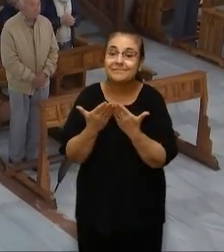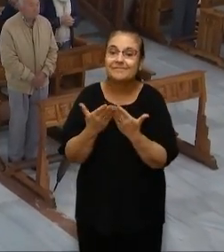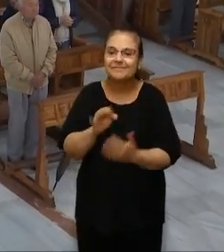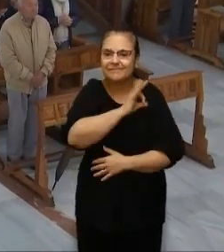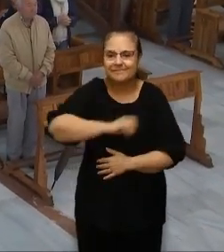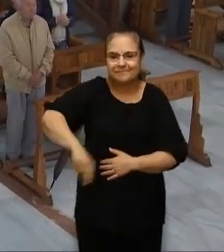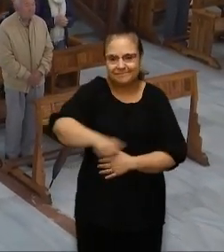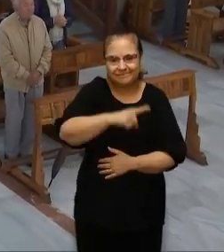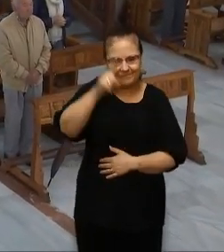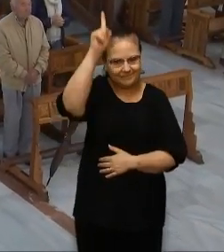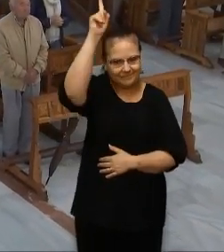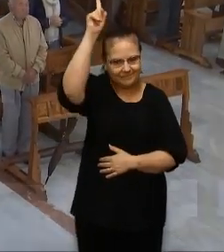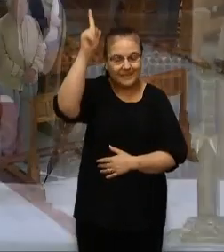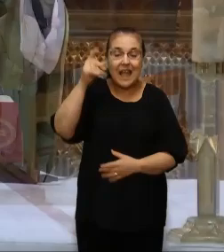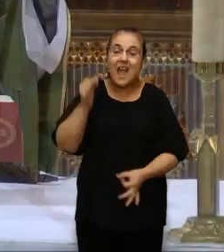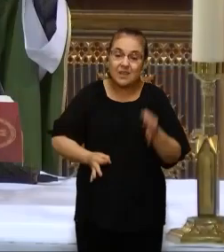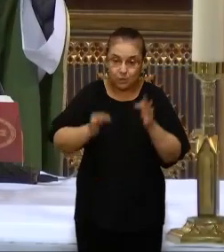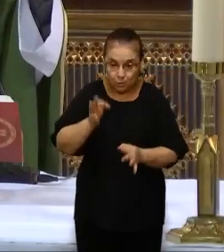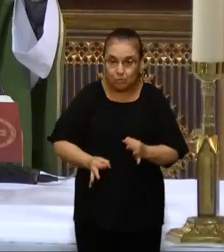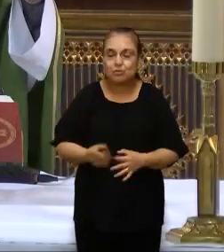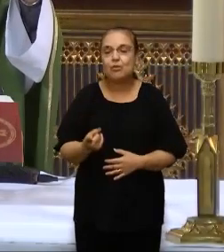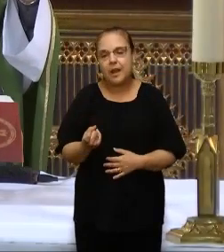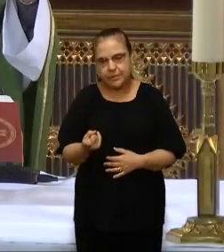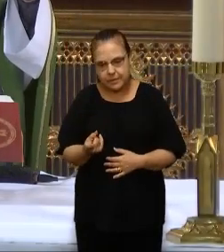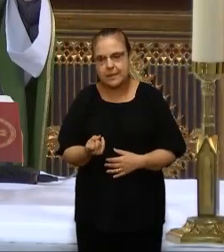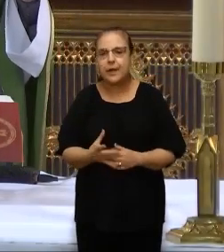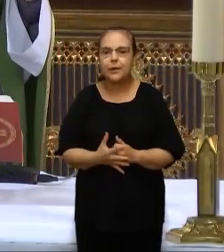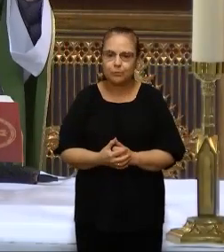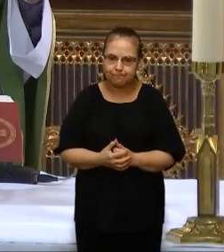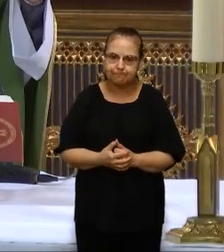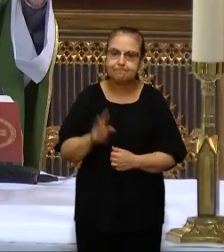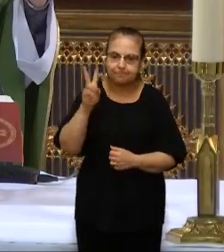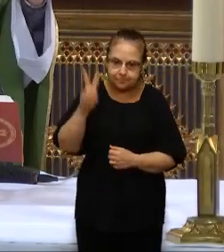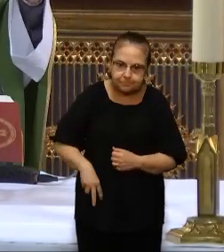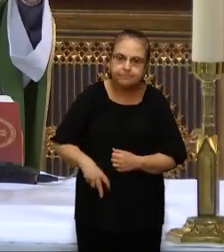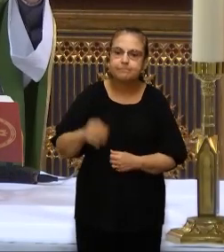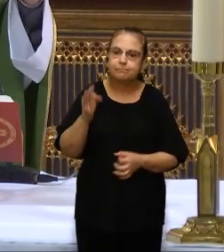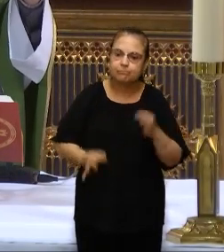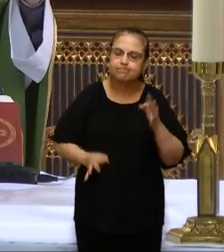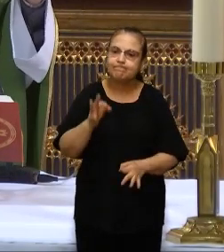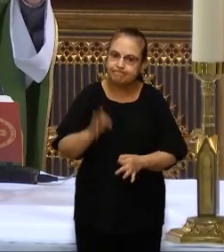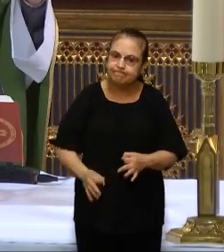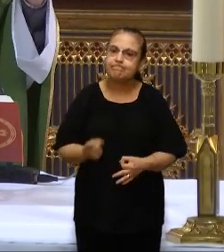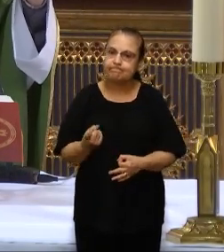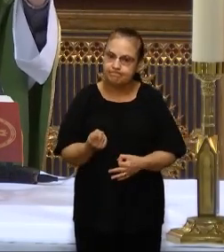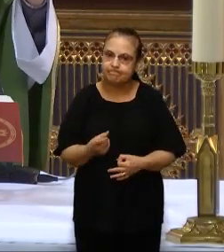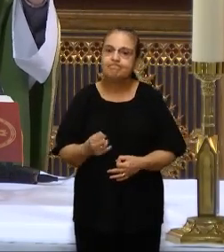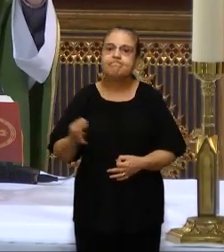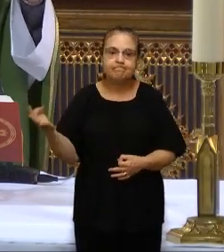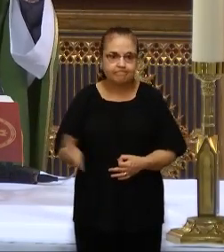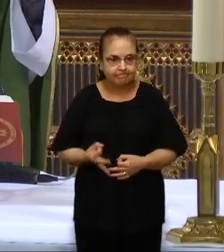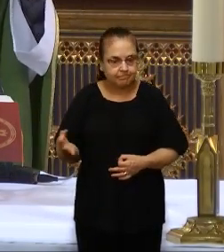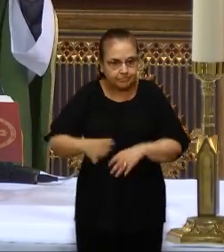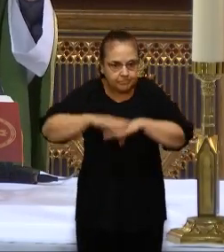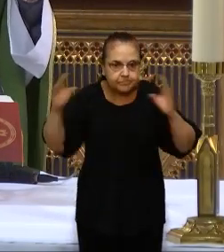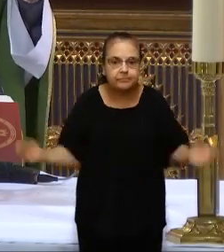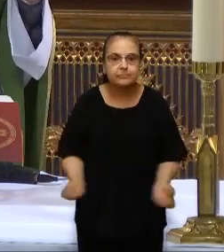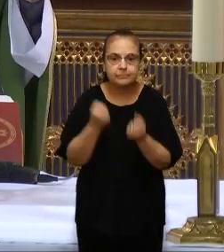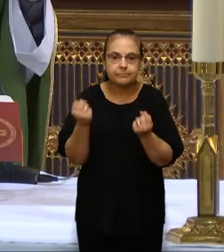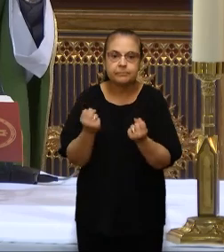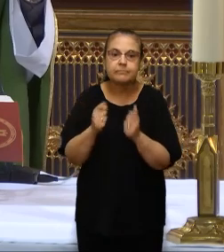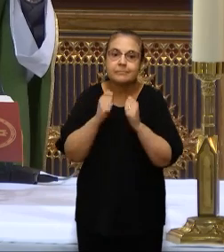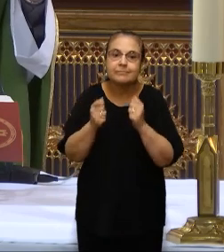Demos gracias al Señor nuestro Dios. Es justo y necesario. En verdad es justo y necesario. Es nuestro